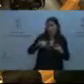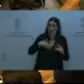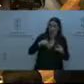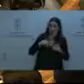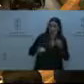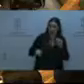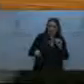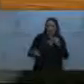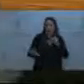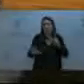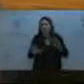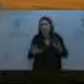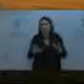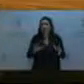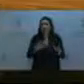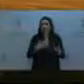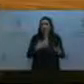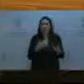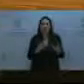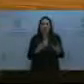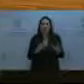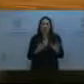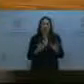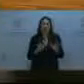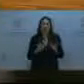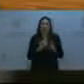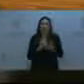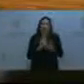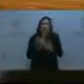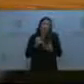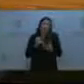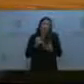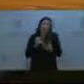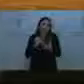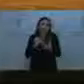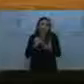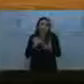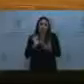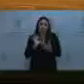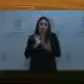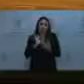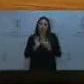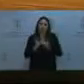que pueda dar lugar a interpretaciones o incluso a que pueda tener truco.